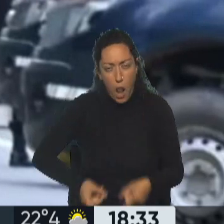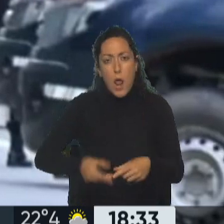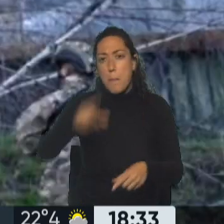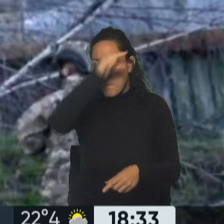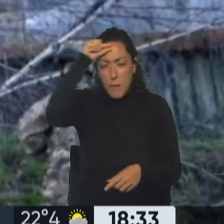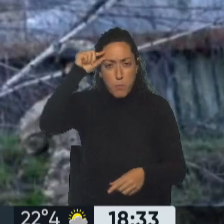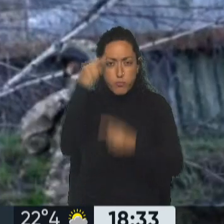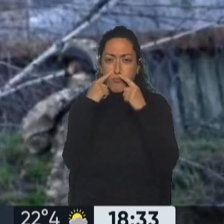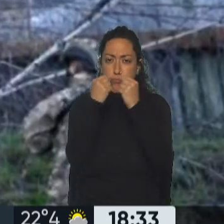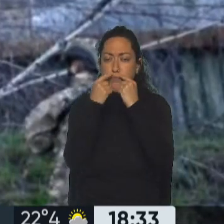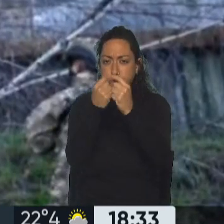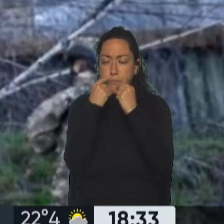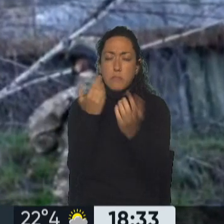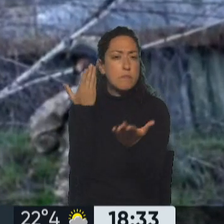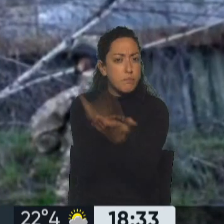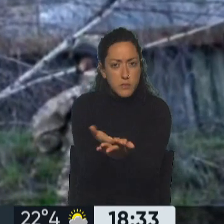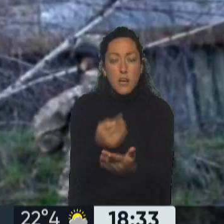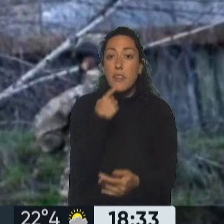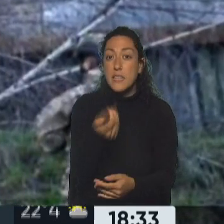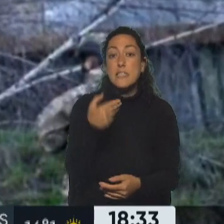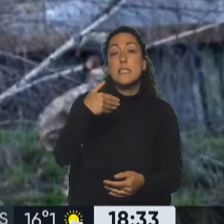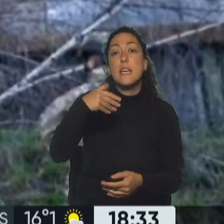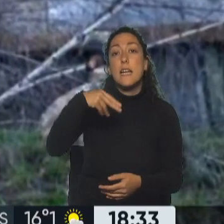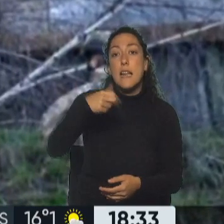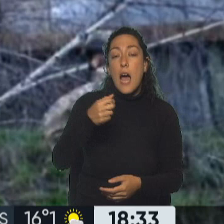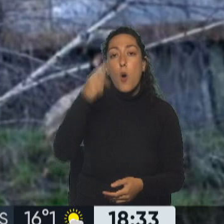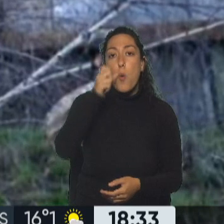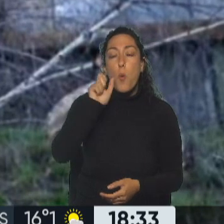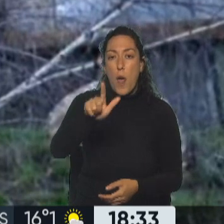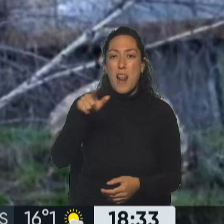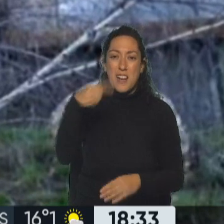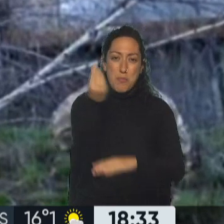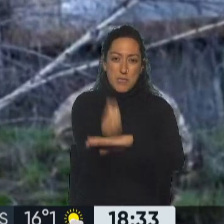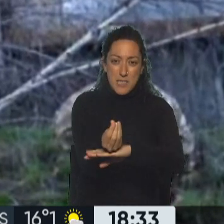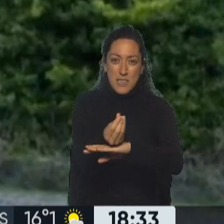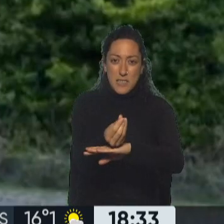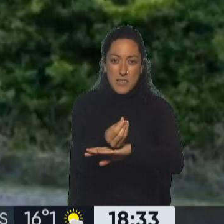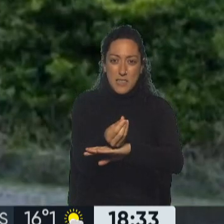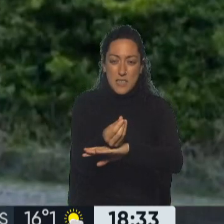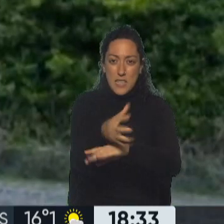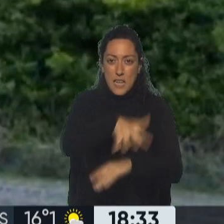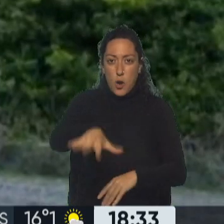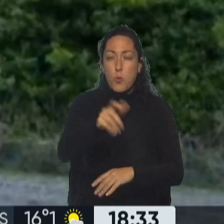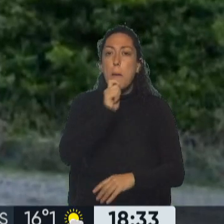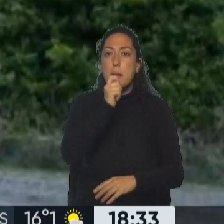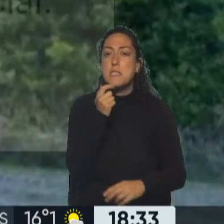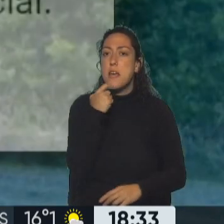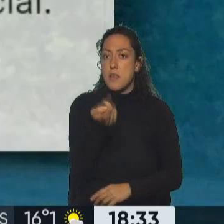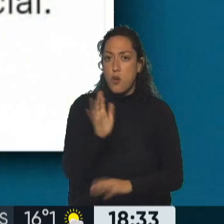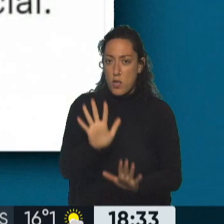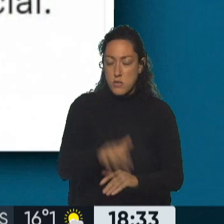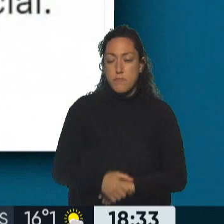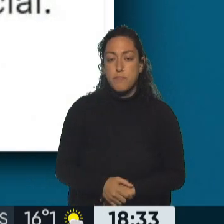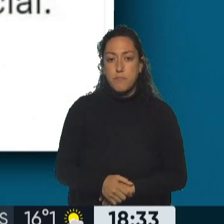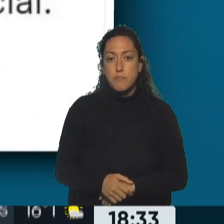que se manifiesten, sostuvo María Nahuel, representante de la comunidad a la prensa. Por su parte, el